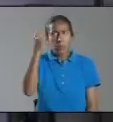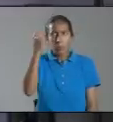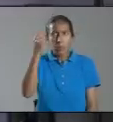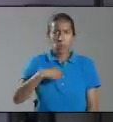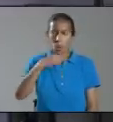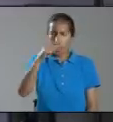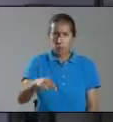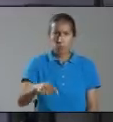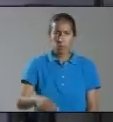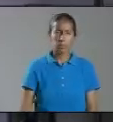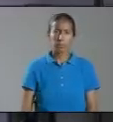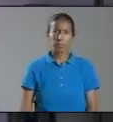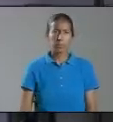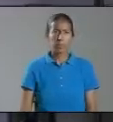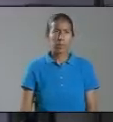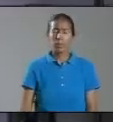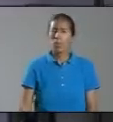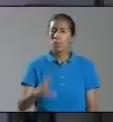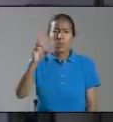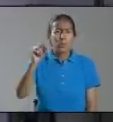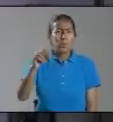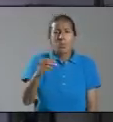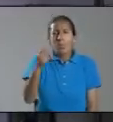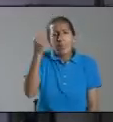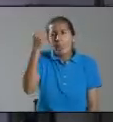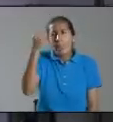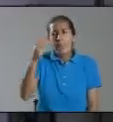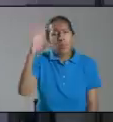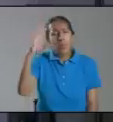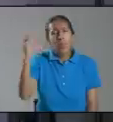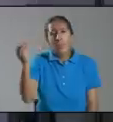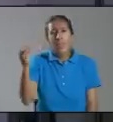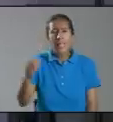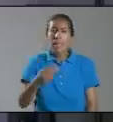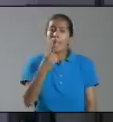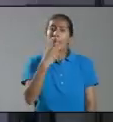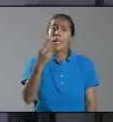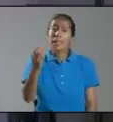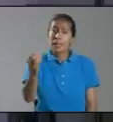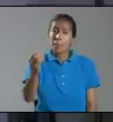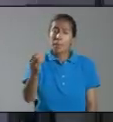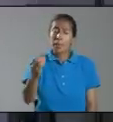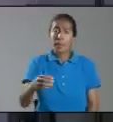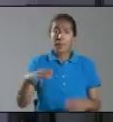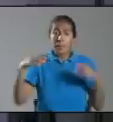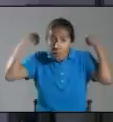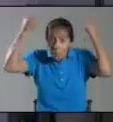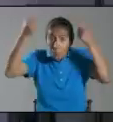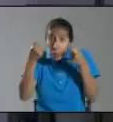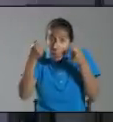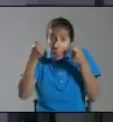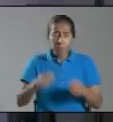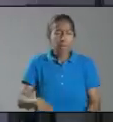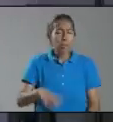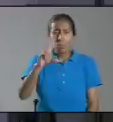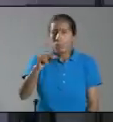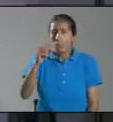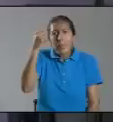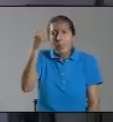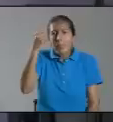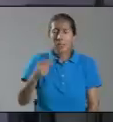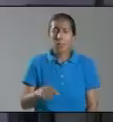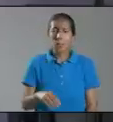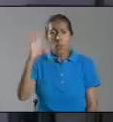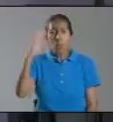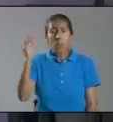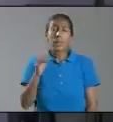Disculpe, fíjese que no entiendo por qué las hermanas se ponen el velo y para orar. No entiendo por qué mi abuelita que iba a la iglesia católica se lo ponía, hermano,